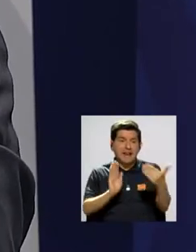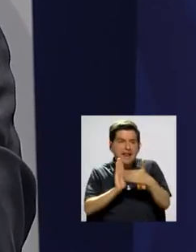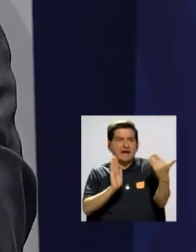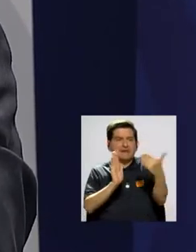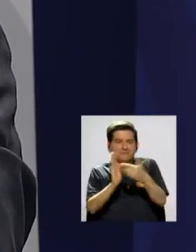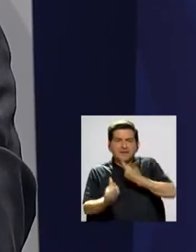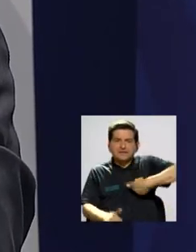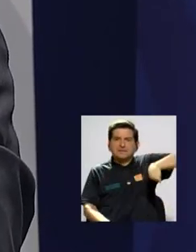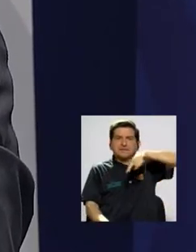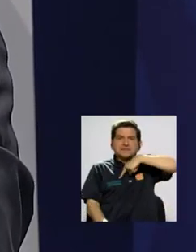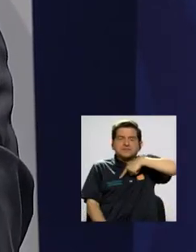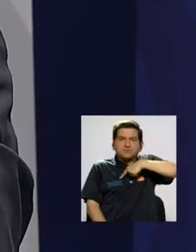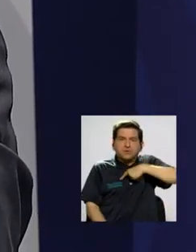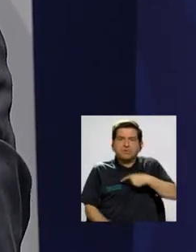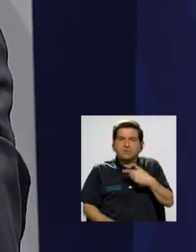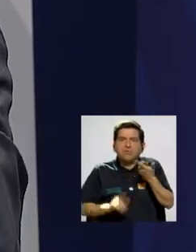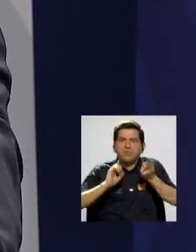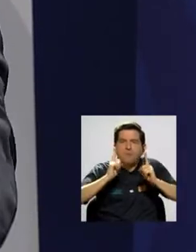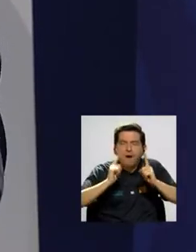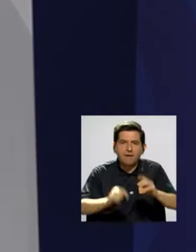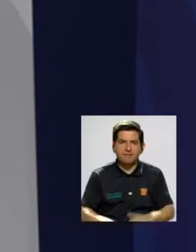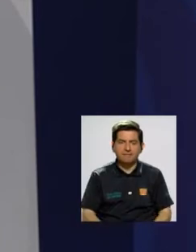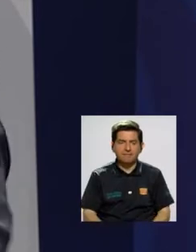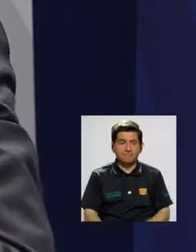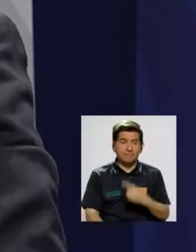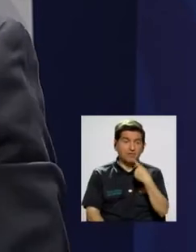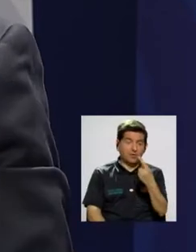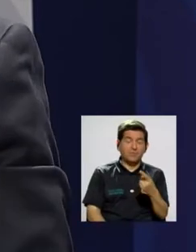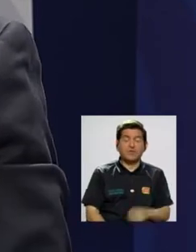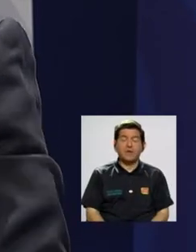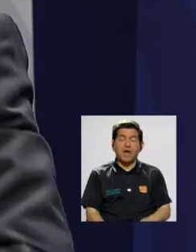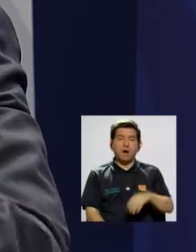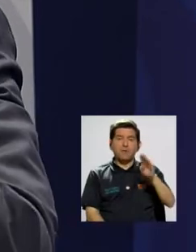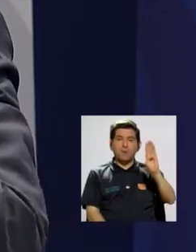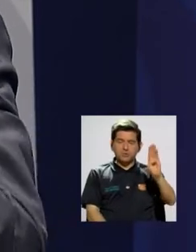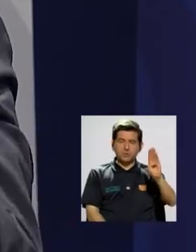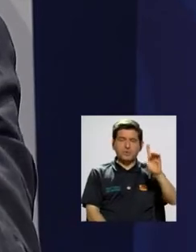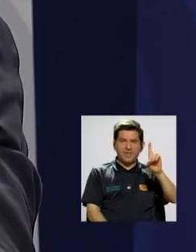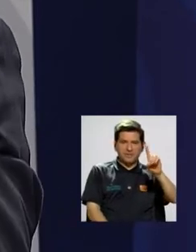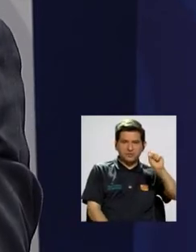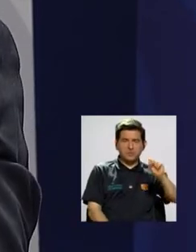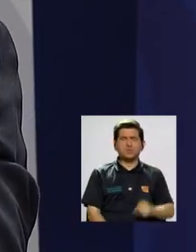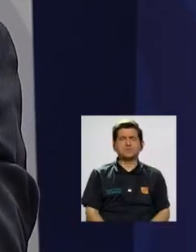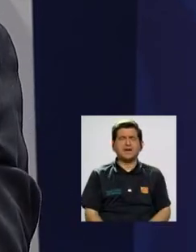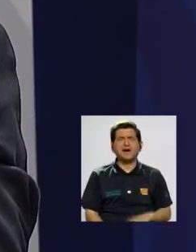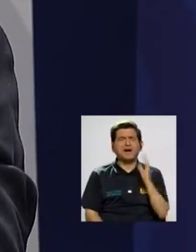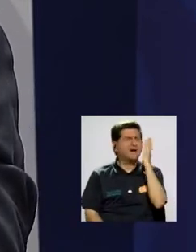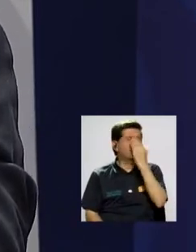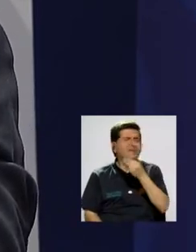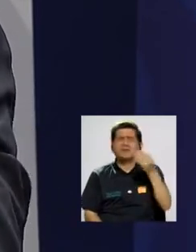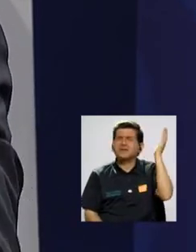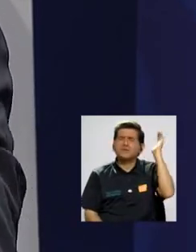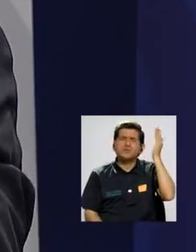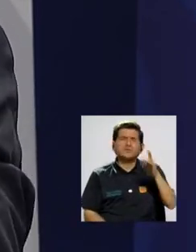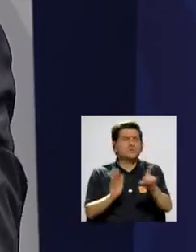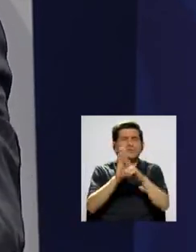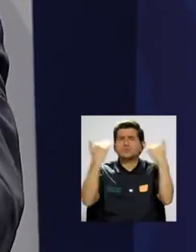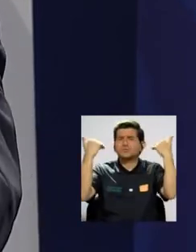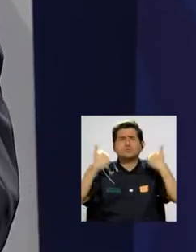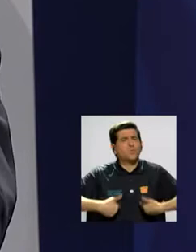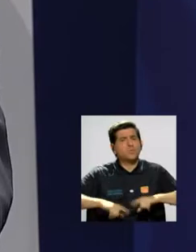llevamos es que efectivamente tenemos, como diría Boaventura de Sousa, lindísimos discursos de derechos humanos y muy